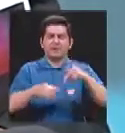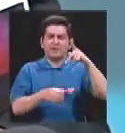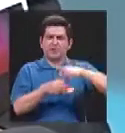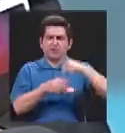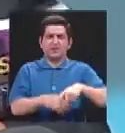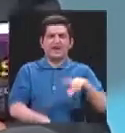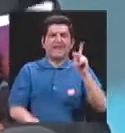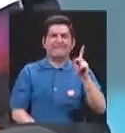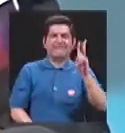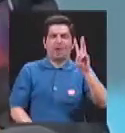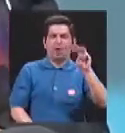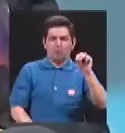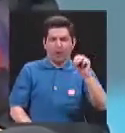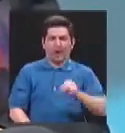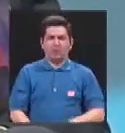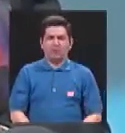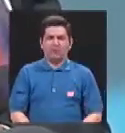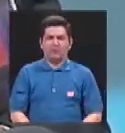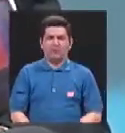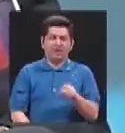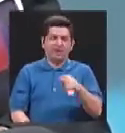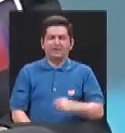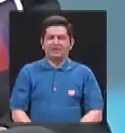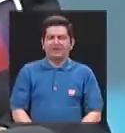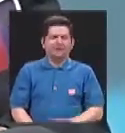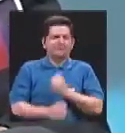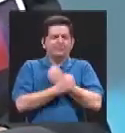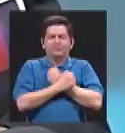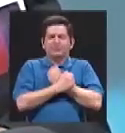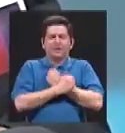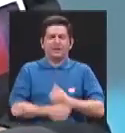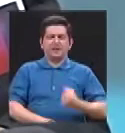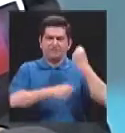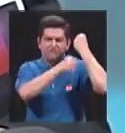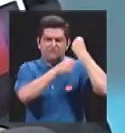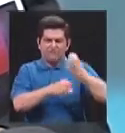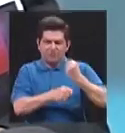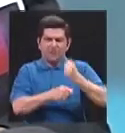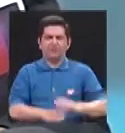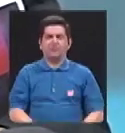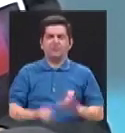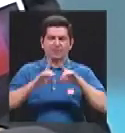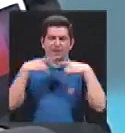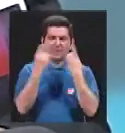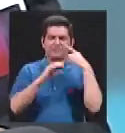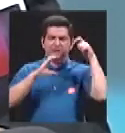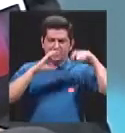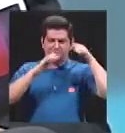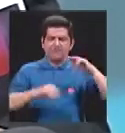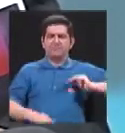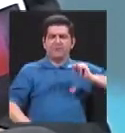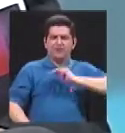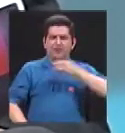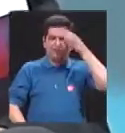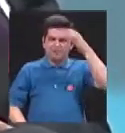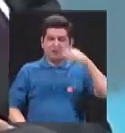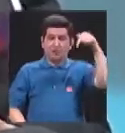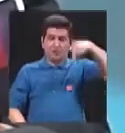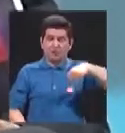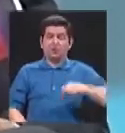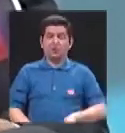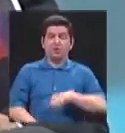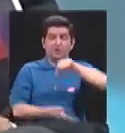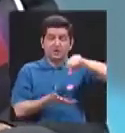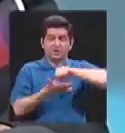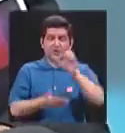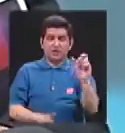sus protagonistas, a Quitico Moreno, la querida Quitico Moreno, fundadora del Departamento de Cine del Ministerio de Cultura, lo que